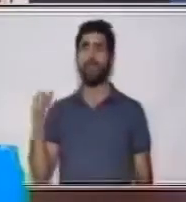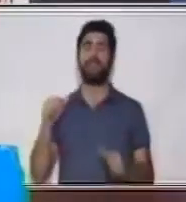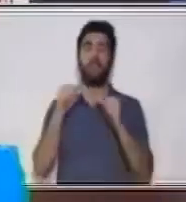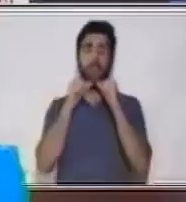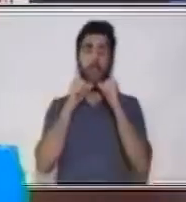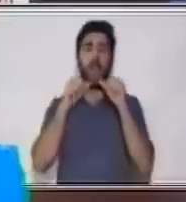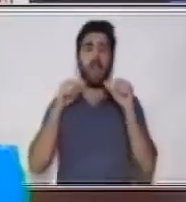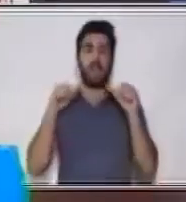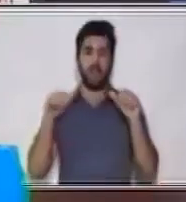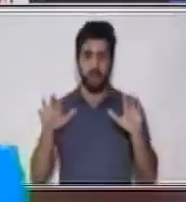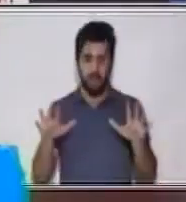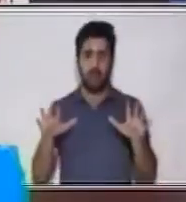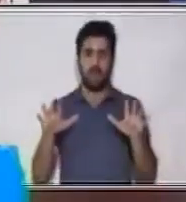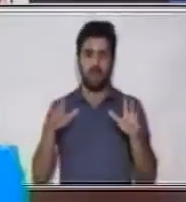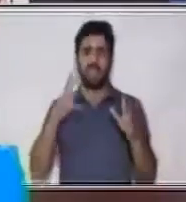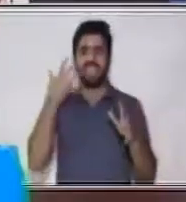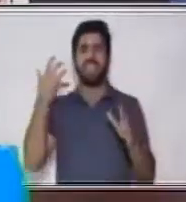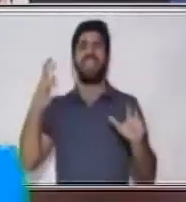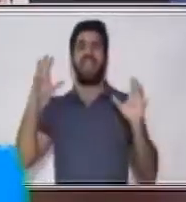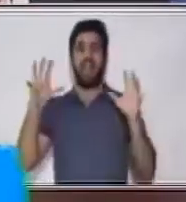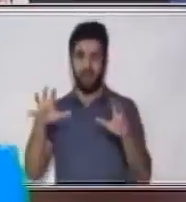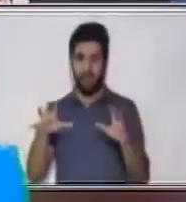animales salvajes.